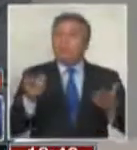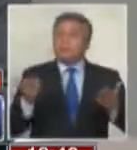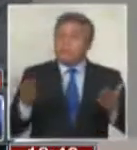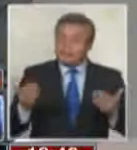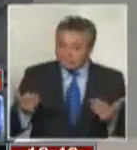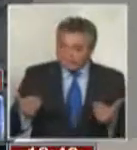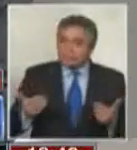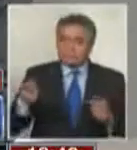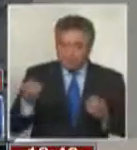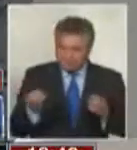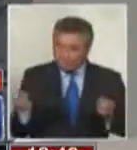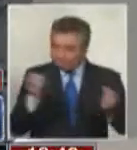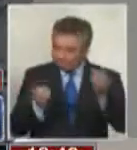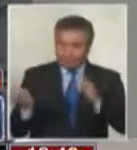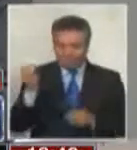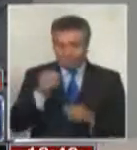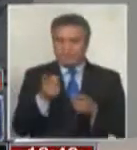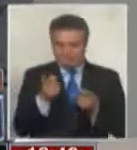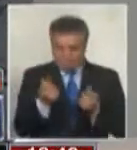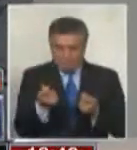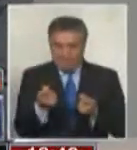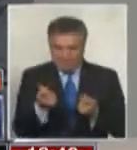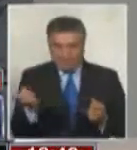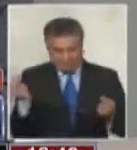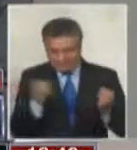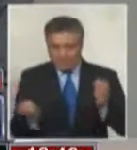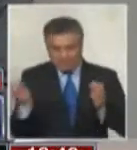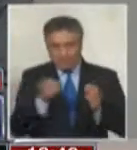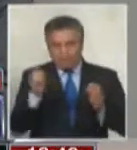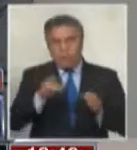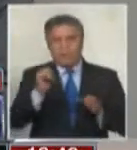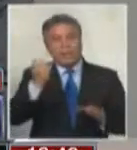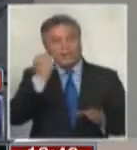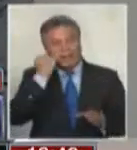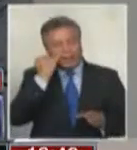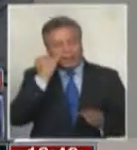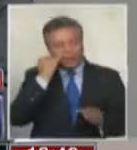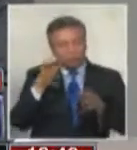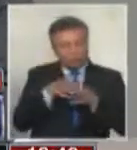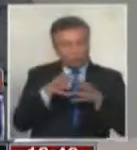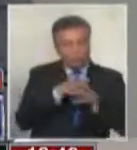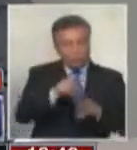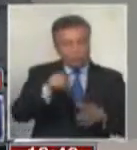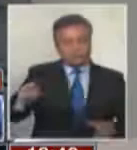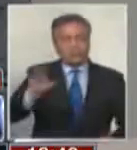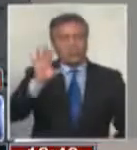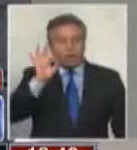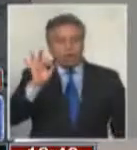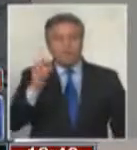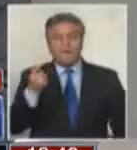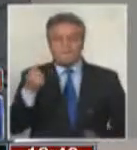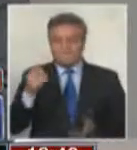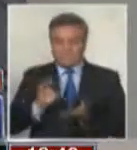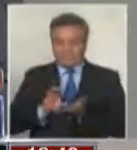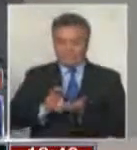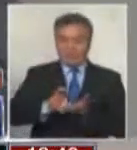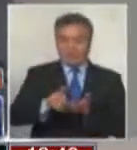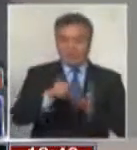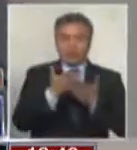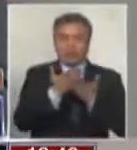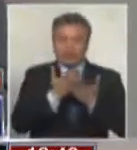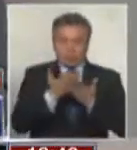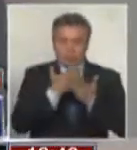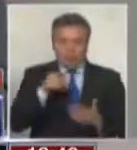incrementar recursos ya sea a las instituciones o en el financiamiento estudiantes seguimos